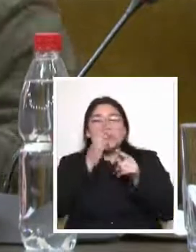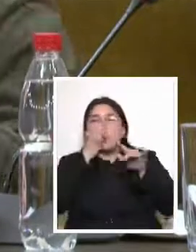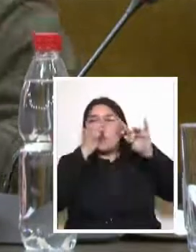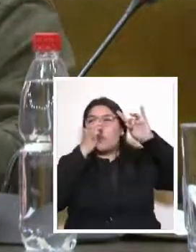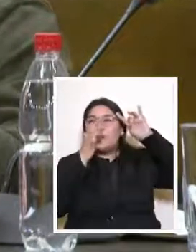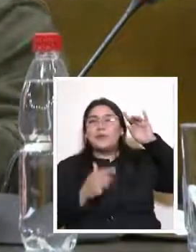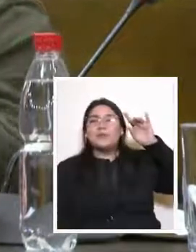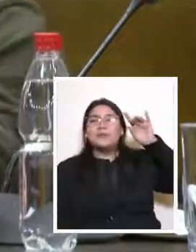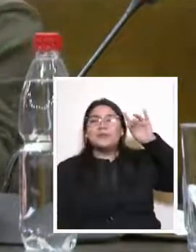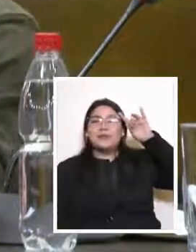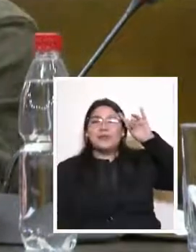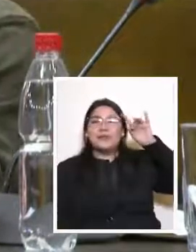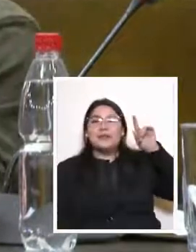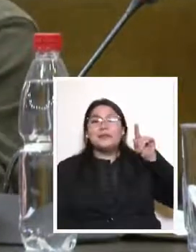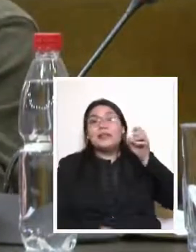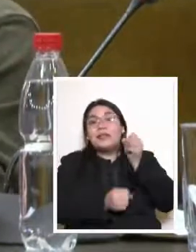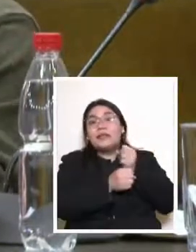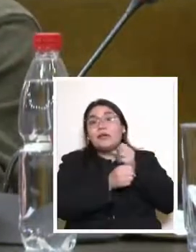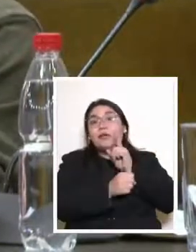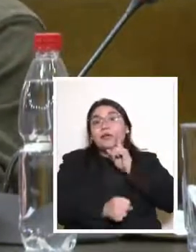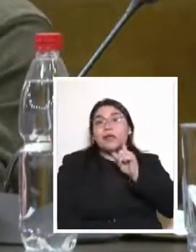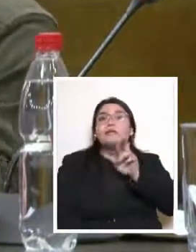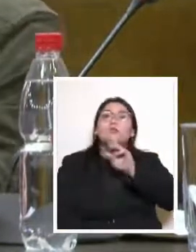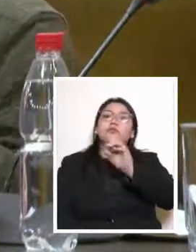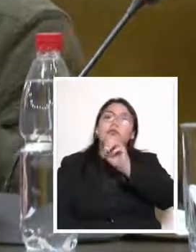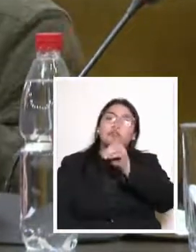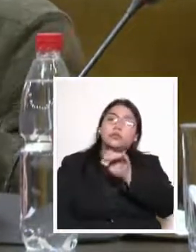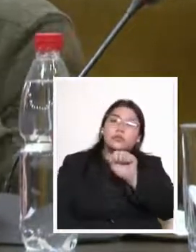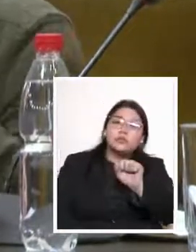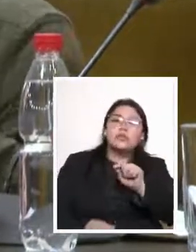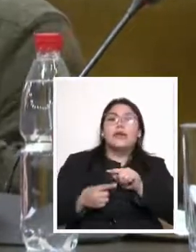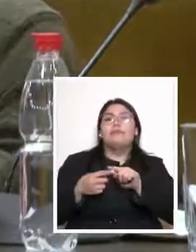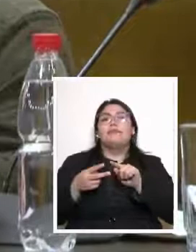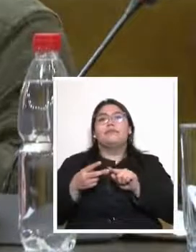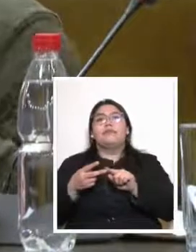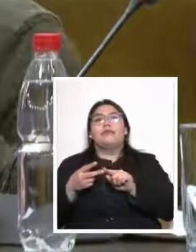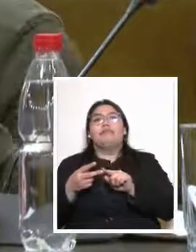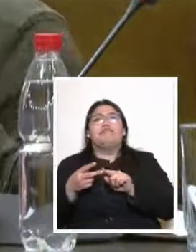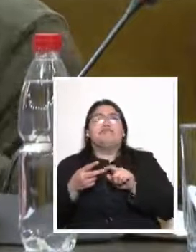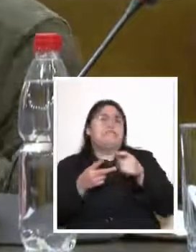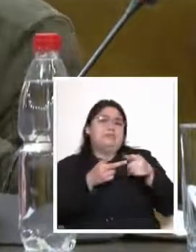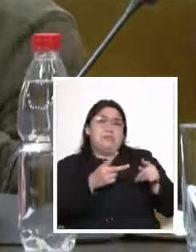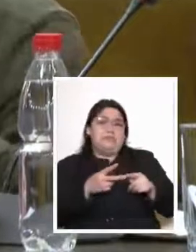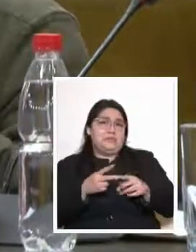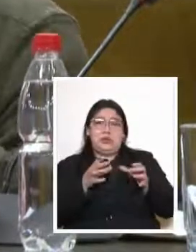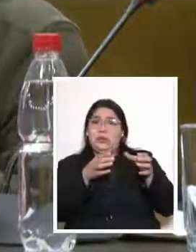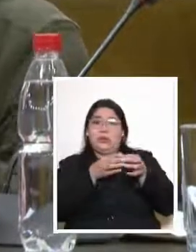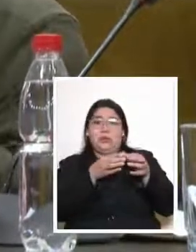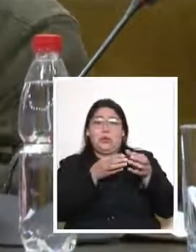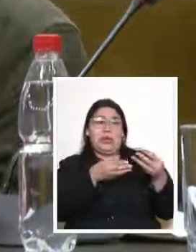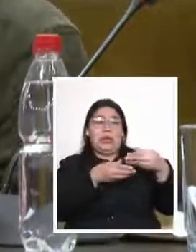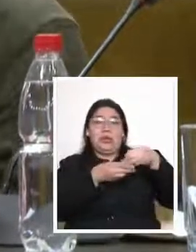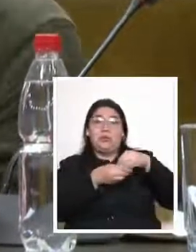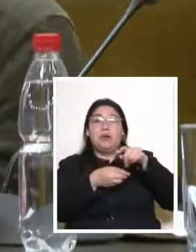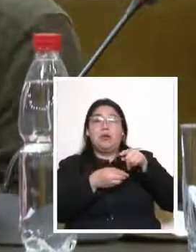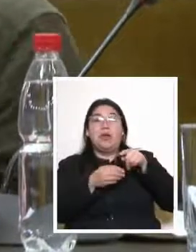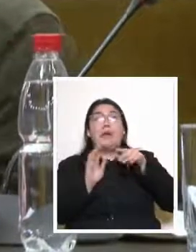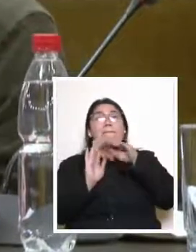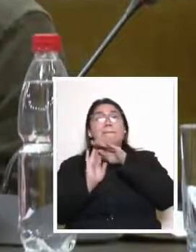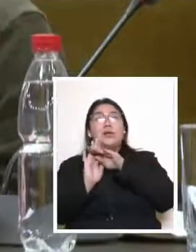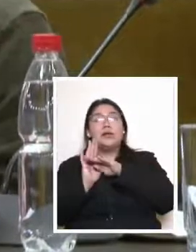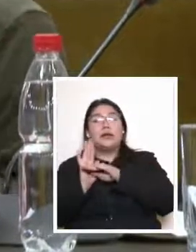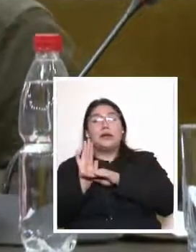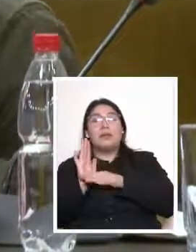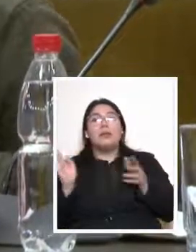trabajo justamente de Rosa, de Bess, todo el equipo de ECBI, que es un programa para promover la indagación en ciencias